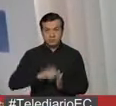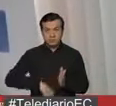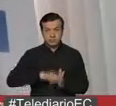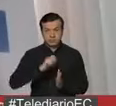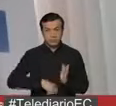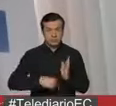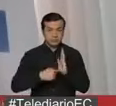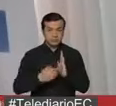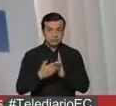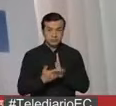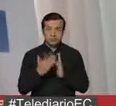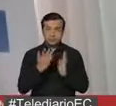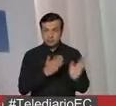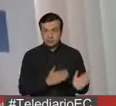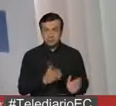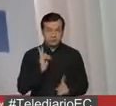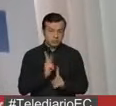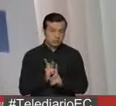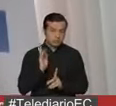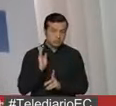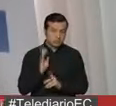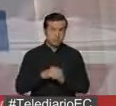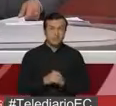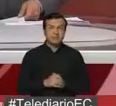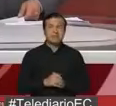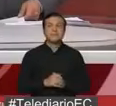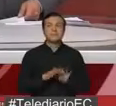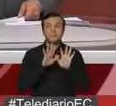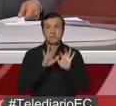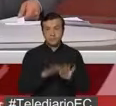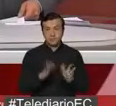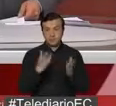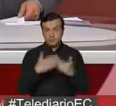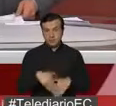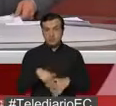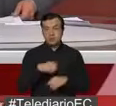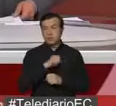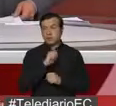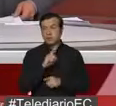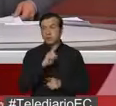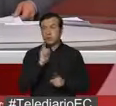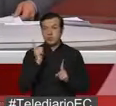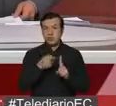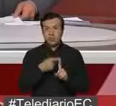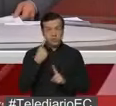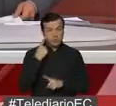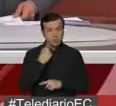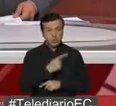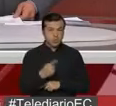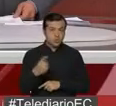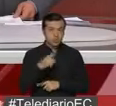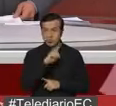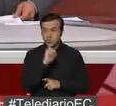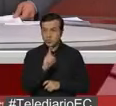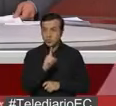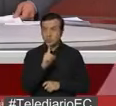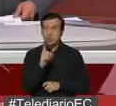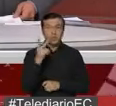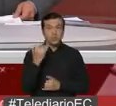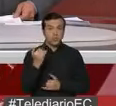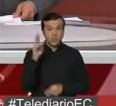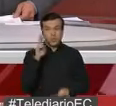contrato. De acuerdo. Esa sería la perspectiva. De acuerdo, secretaria. Estamos ya cerrando esta entrevista. Solamente una confirmación.